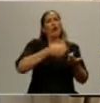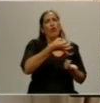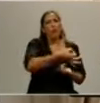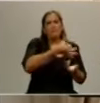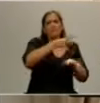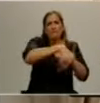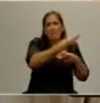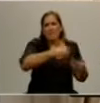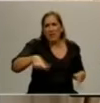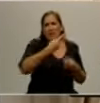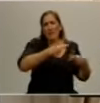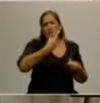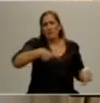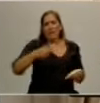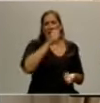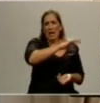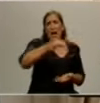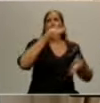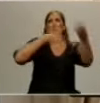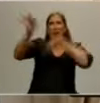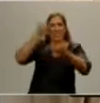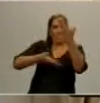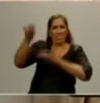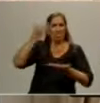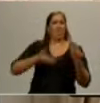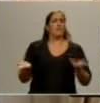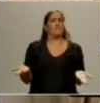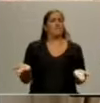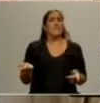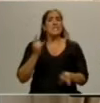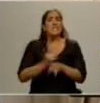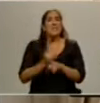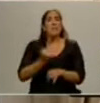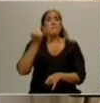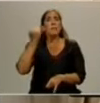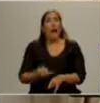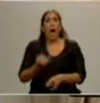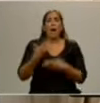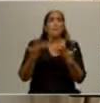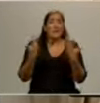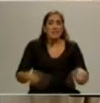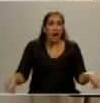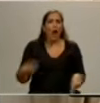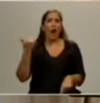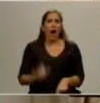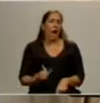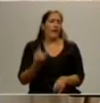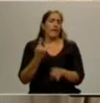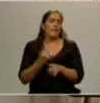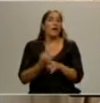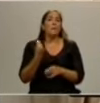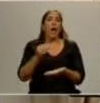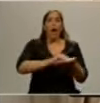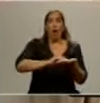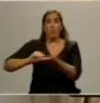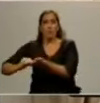profusamente los diarios siempre. Y siempre que pasa algo, hay un abogado que sale a fundamentar a favor y otro en contra. He leído todo y